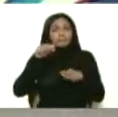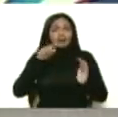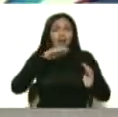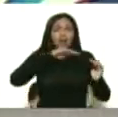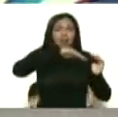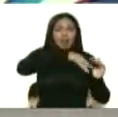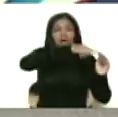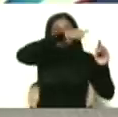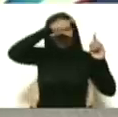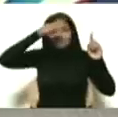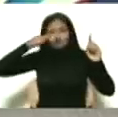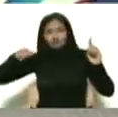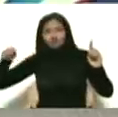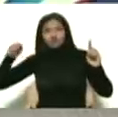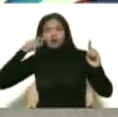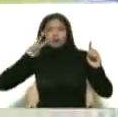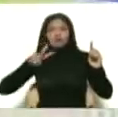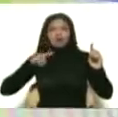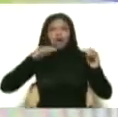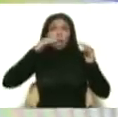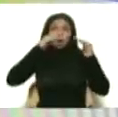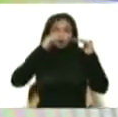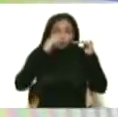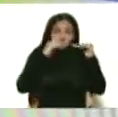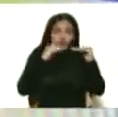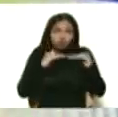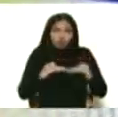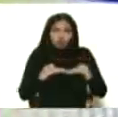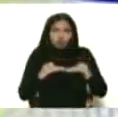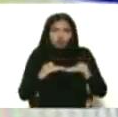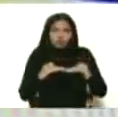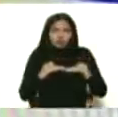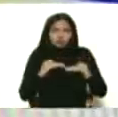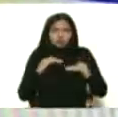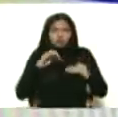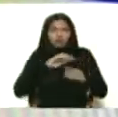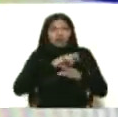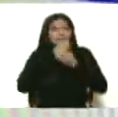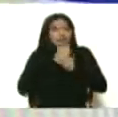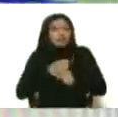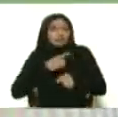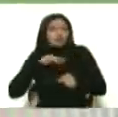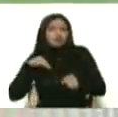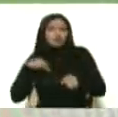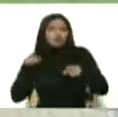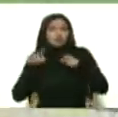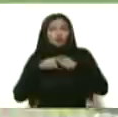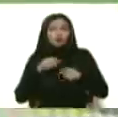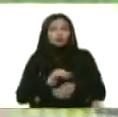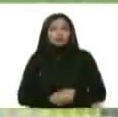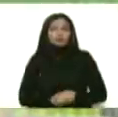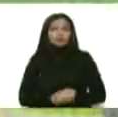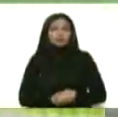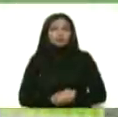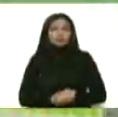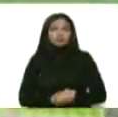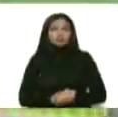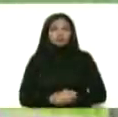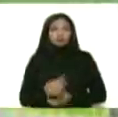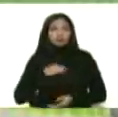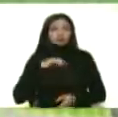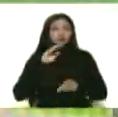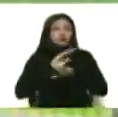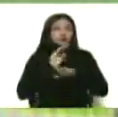curva está más aplanada de lo que esperaríamos con medidas